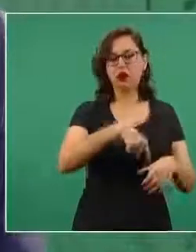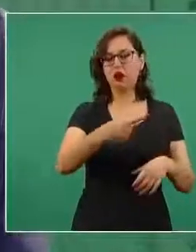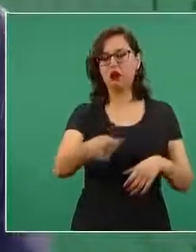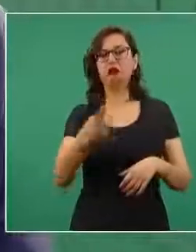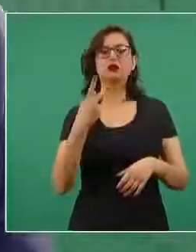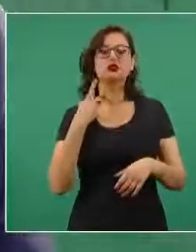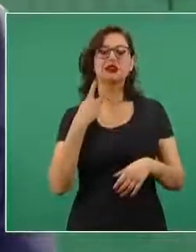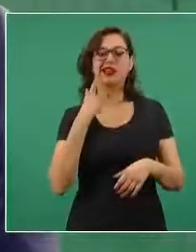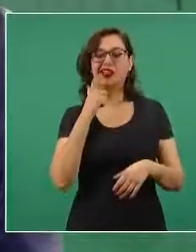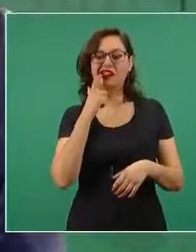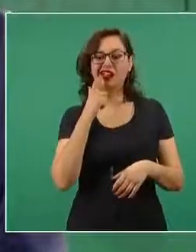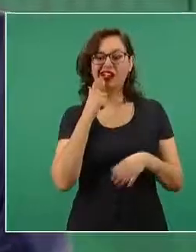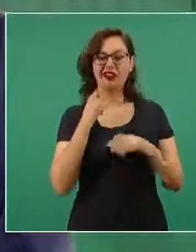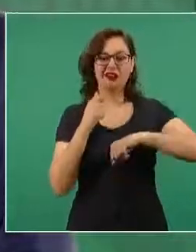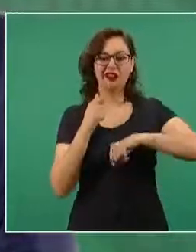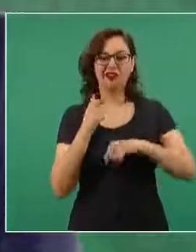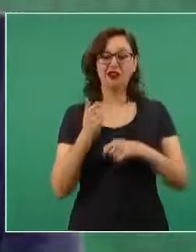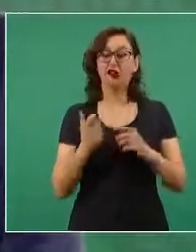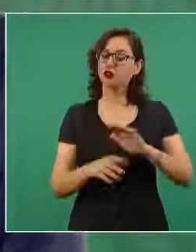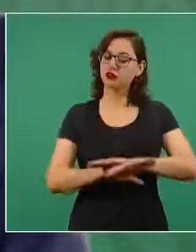sirva.